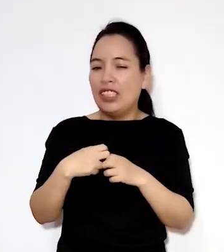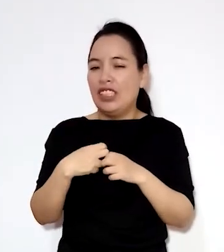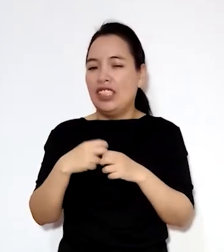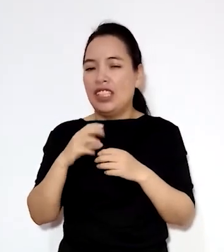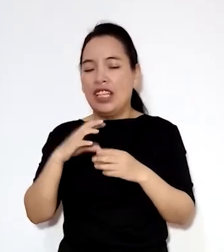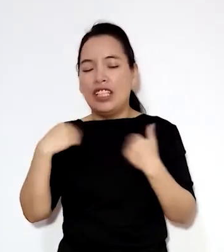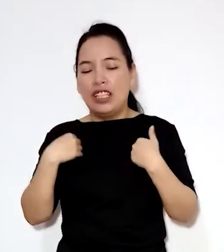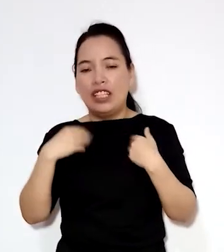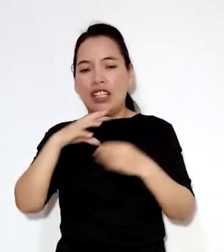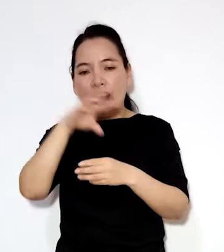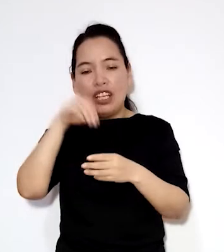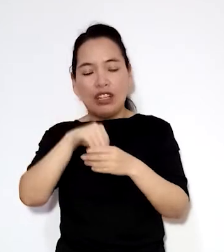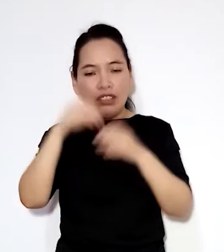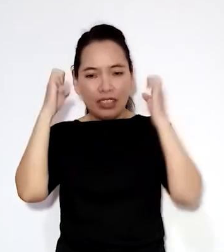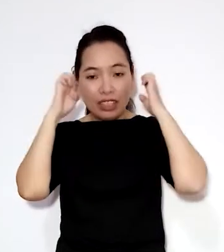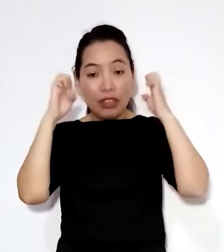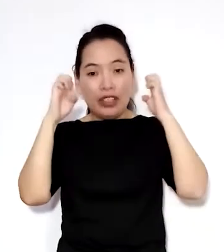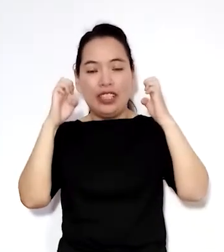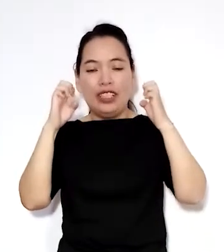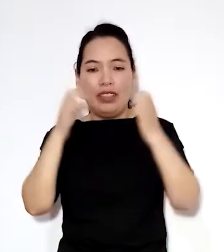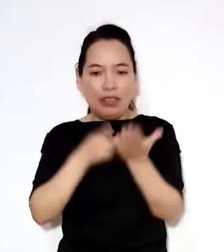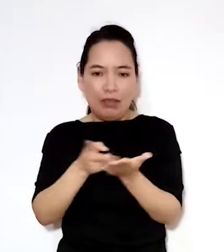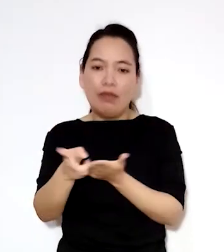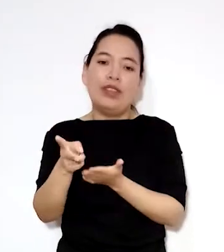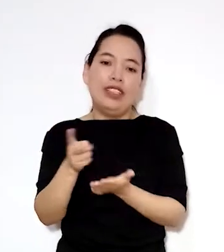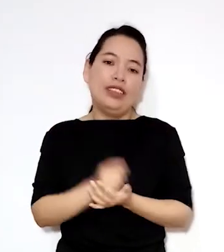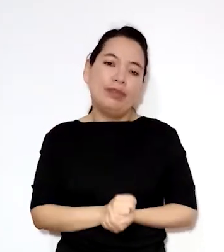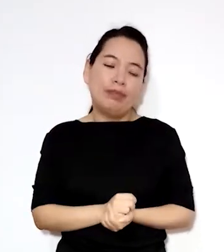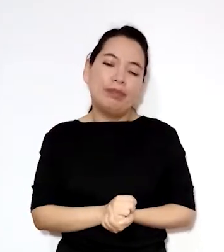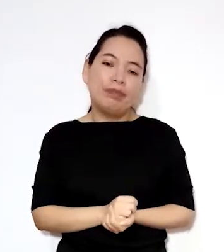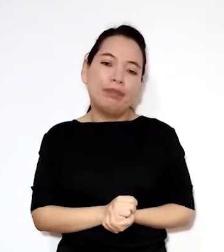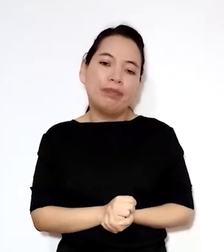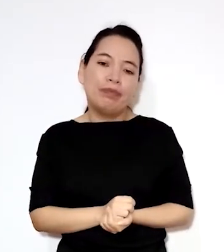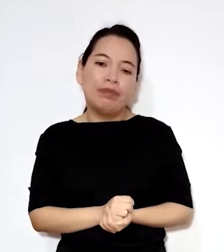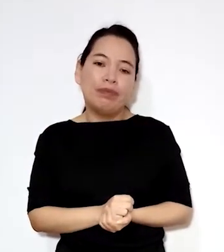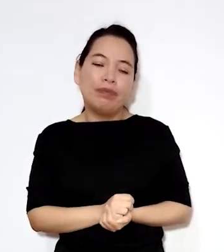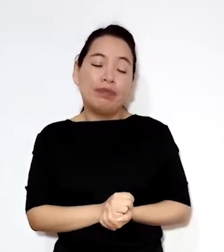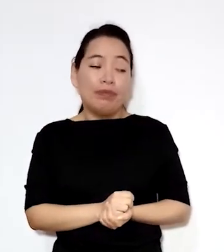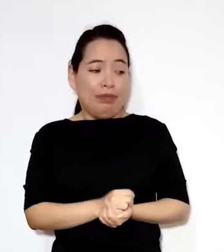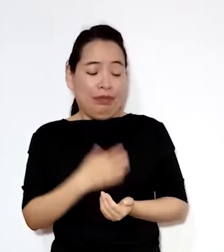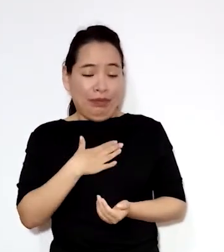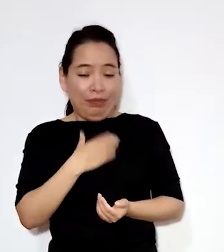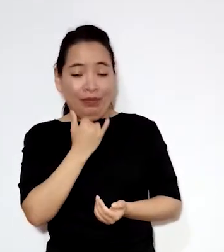más difícil conseguir una inclusión educativa que sea real.